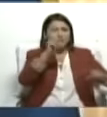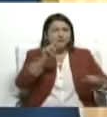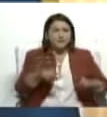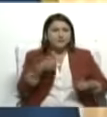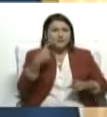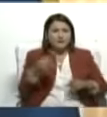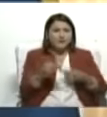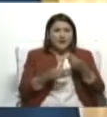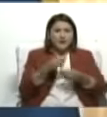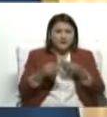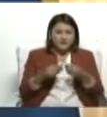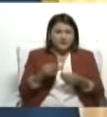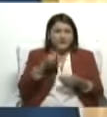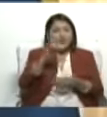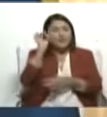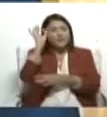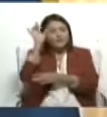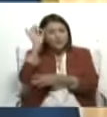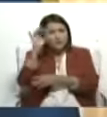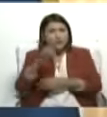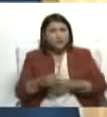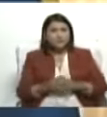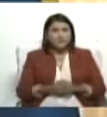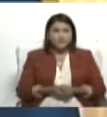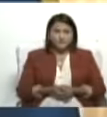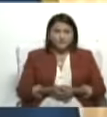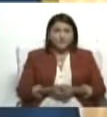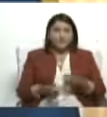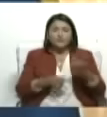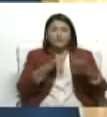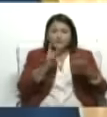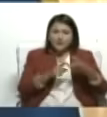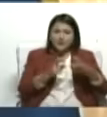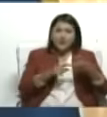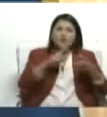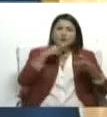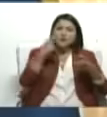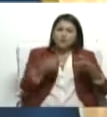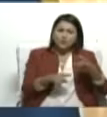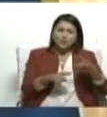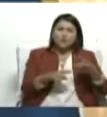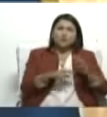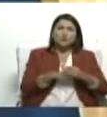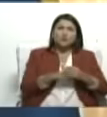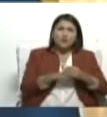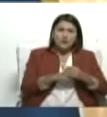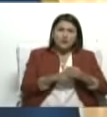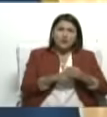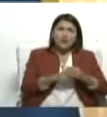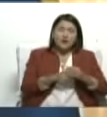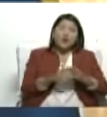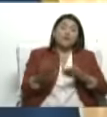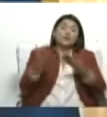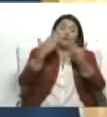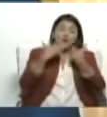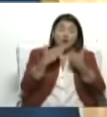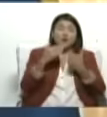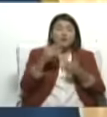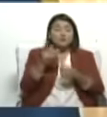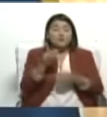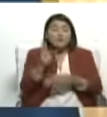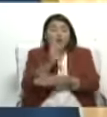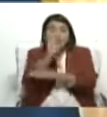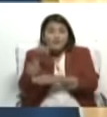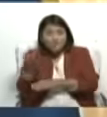foro multilateral. Y finalmente, bueno, Rusia ha sido un acompañante, estuvieron en el acuerdo de Barbados y